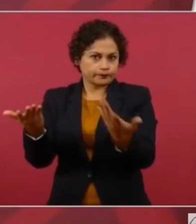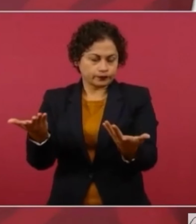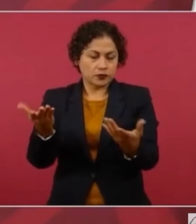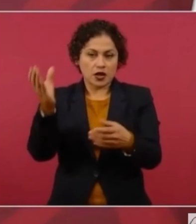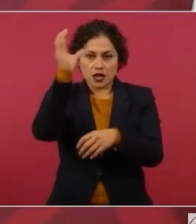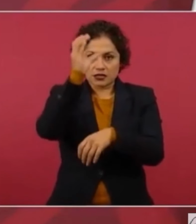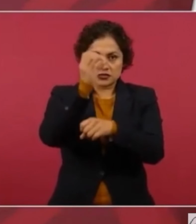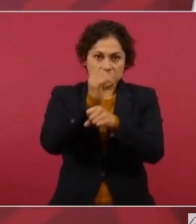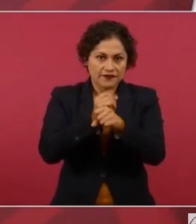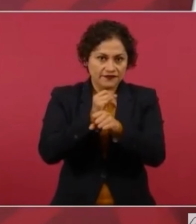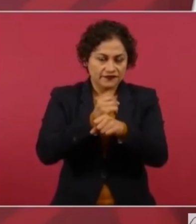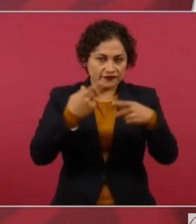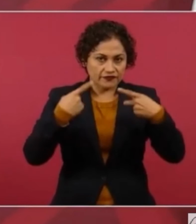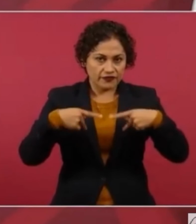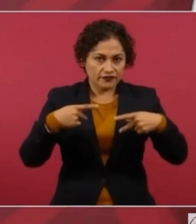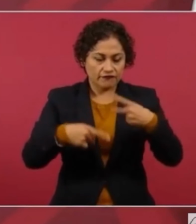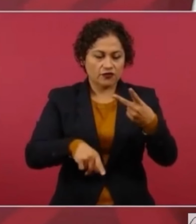ingenieros,